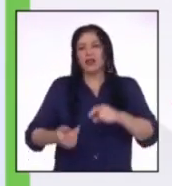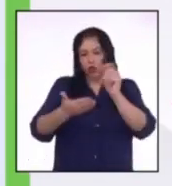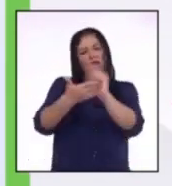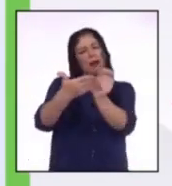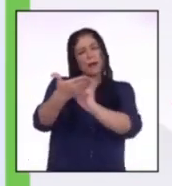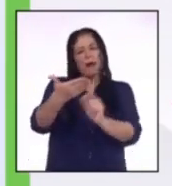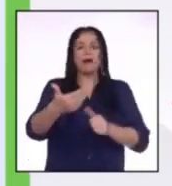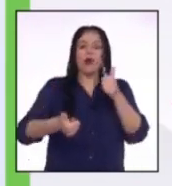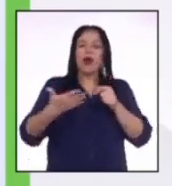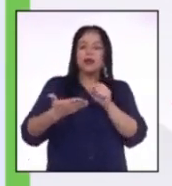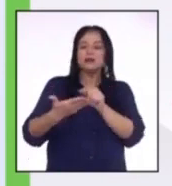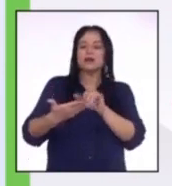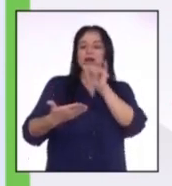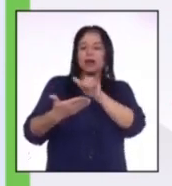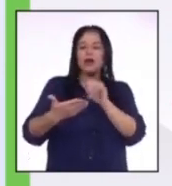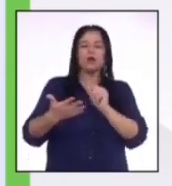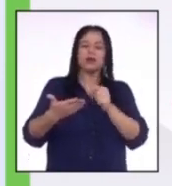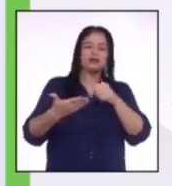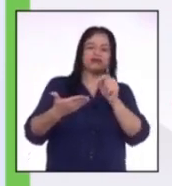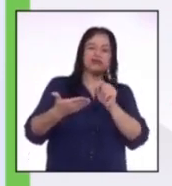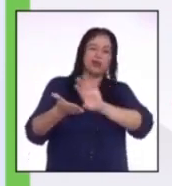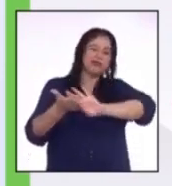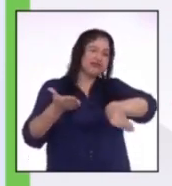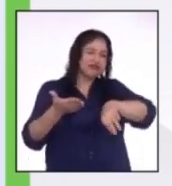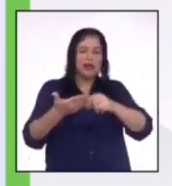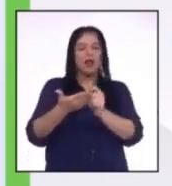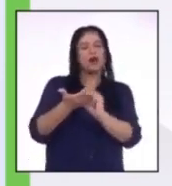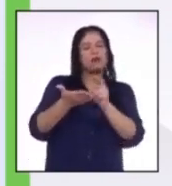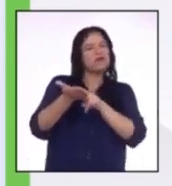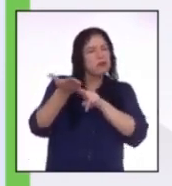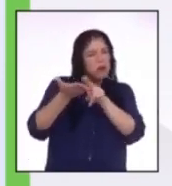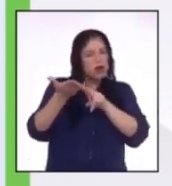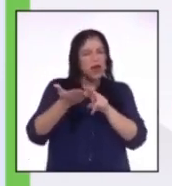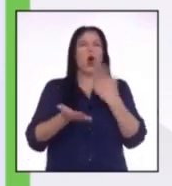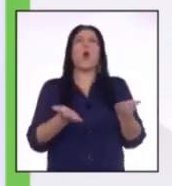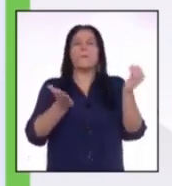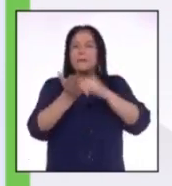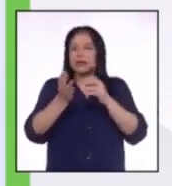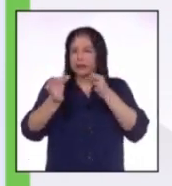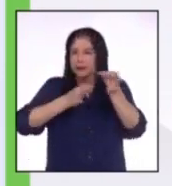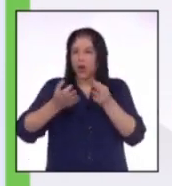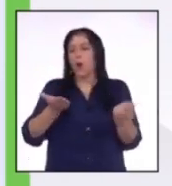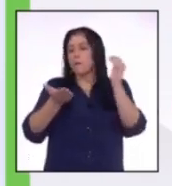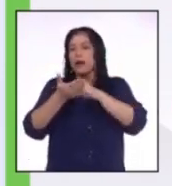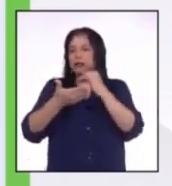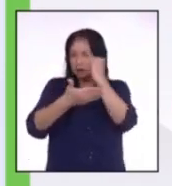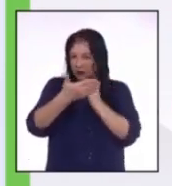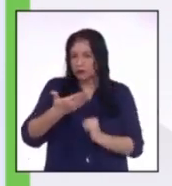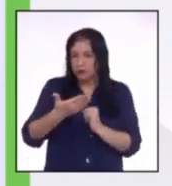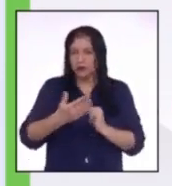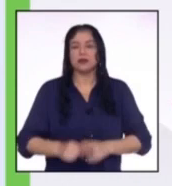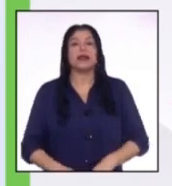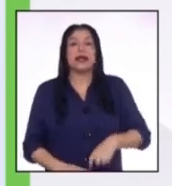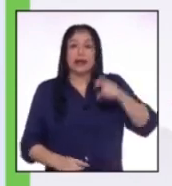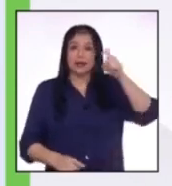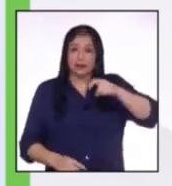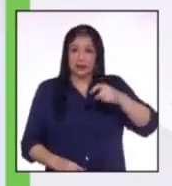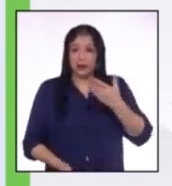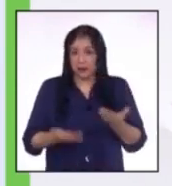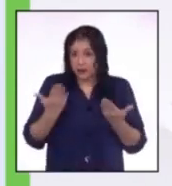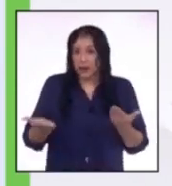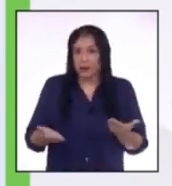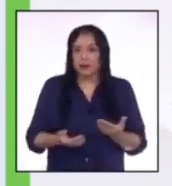van qué partes requieren mayores explicaciones imágenes o gráficos necesitaremos